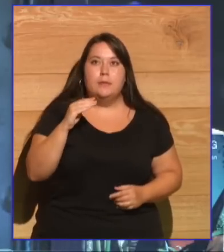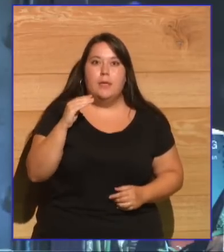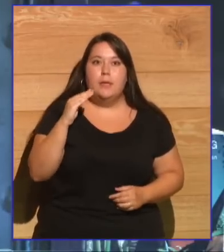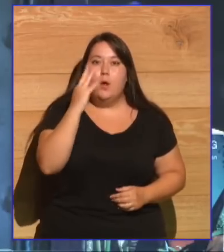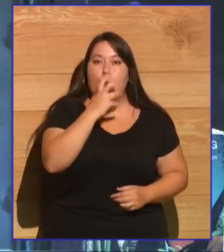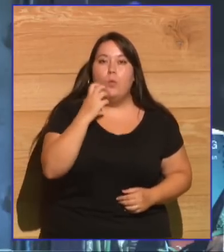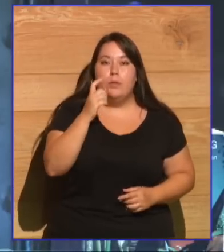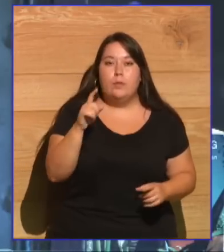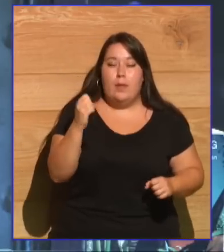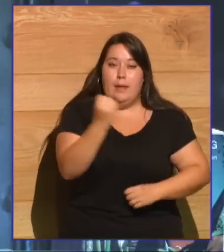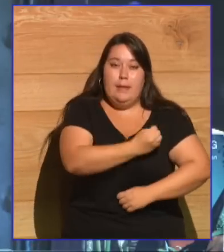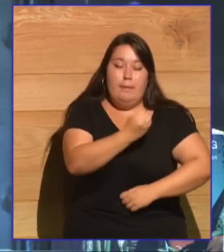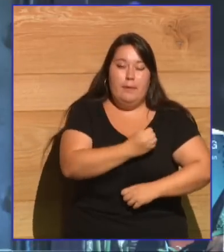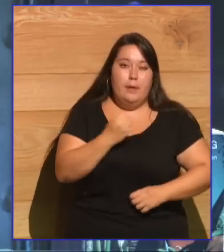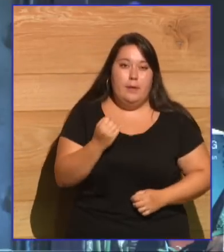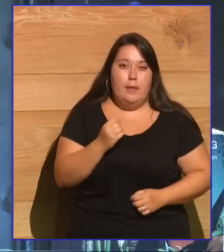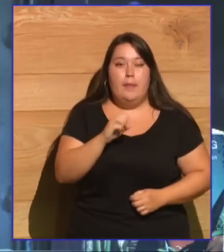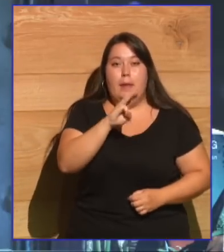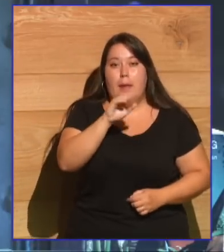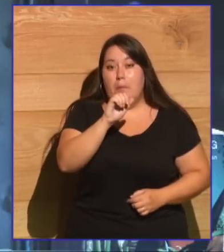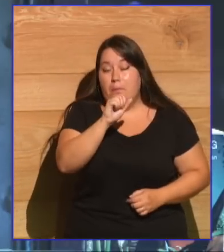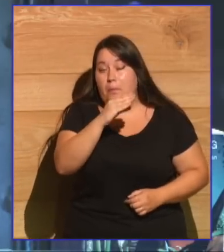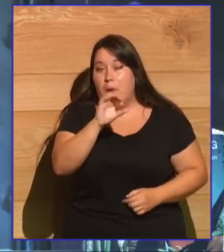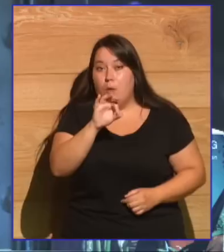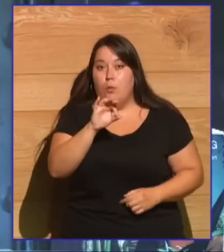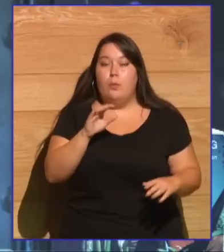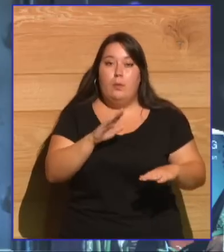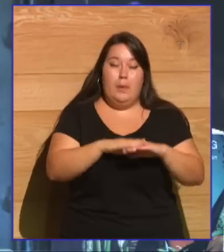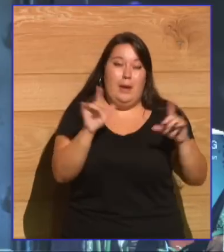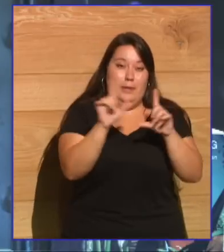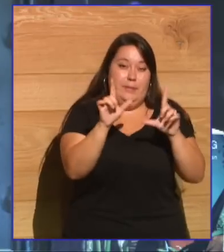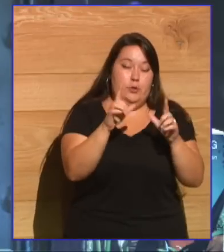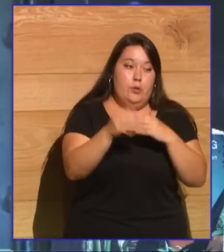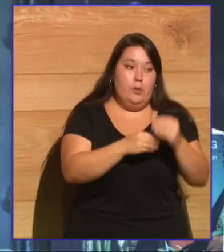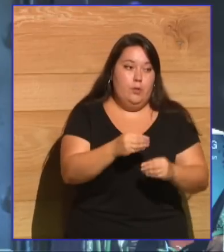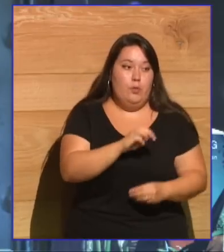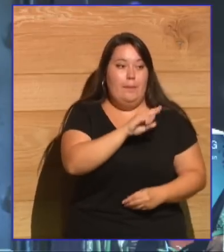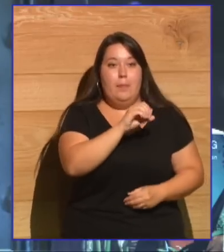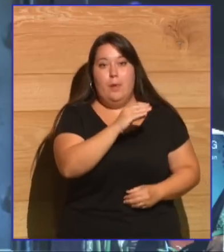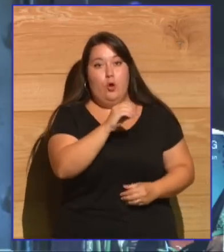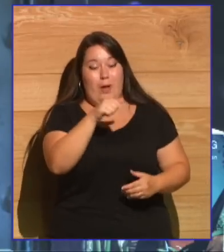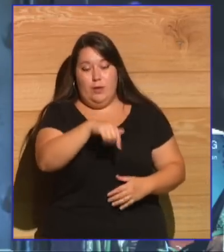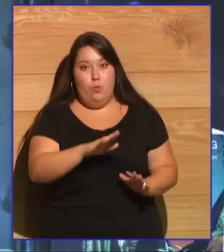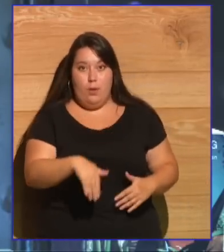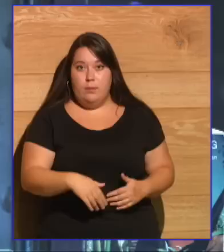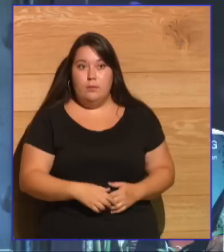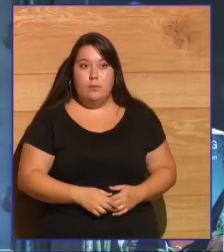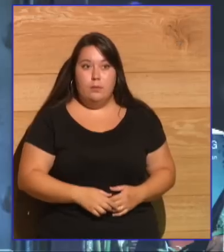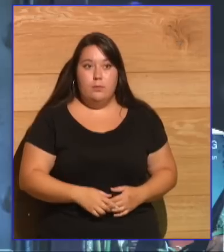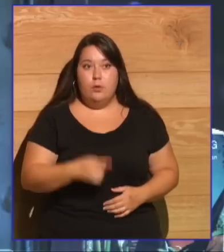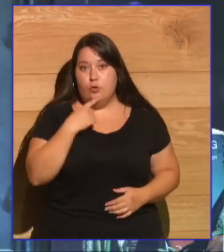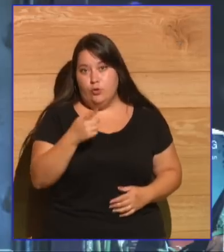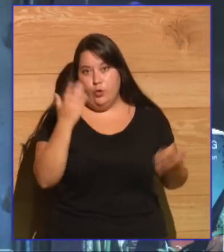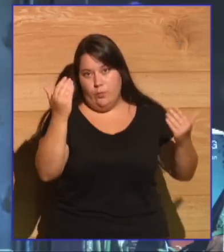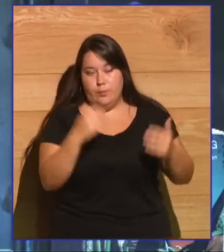navidad' de paco plazo una película una historia estupenda que hizo mí para televisión esté en tono a paco aquí vale vale pero ya luego y que el mérito